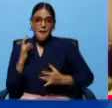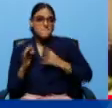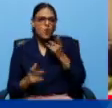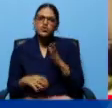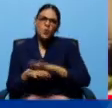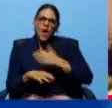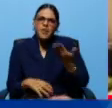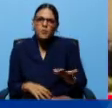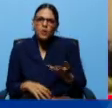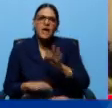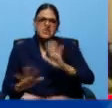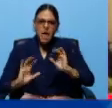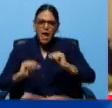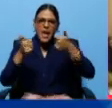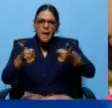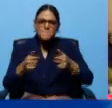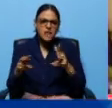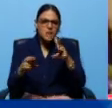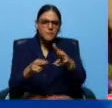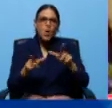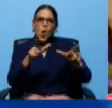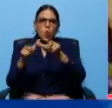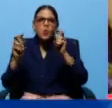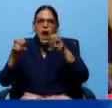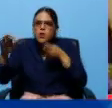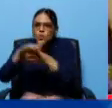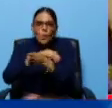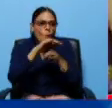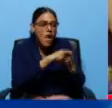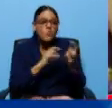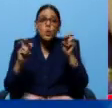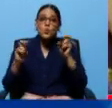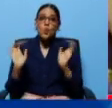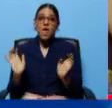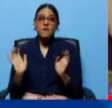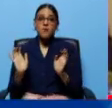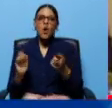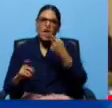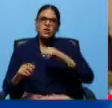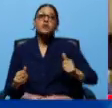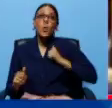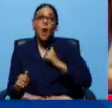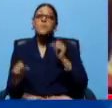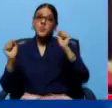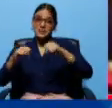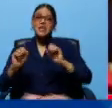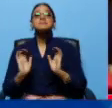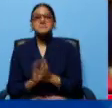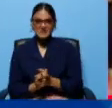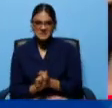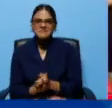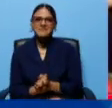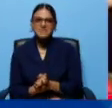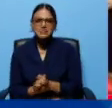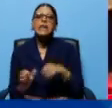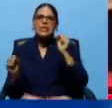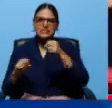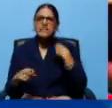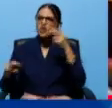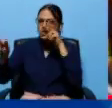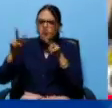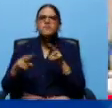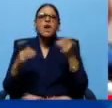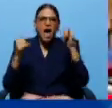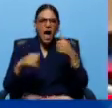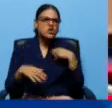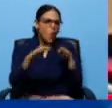porque ya se han inaugurado áreas nuevas y se van a aprovechar. Pues sí, yo mismo me